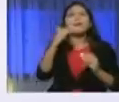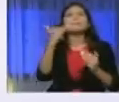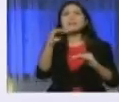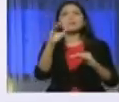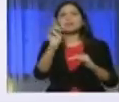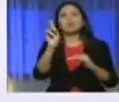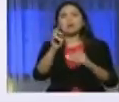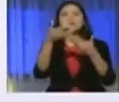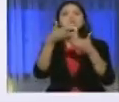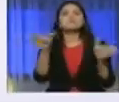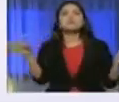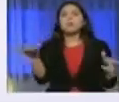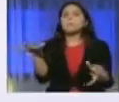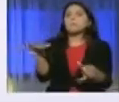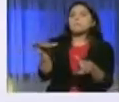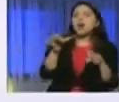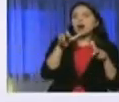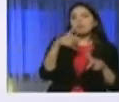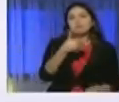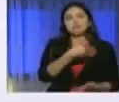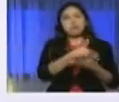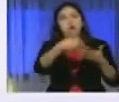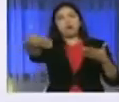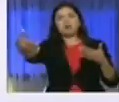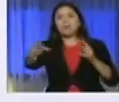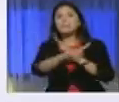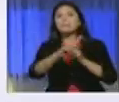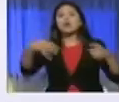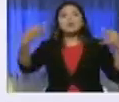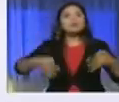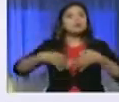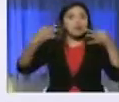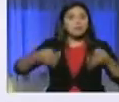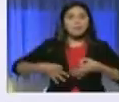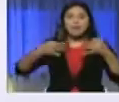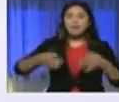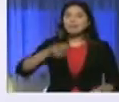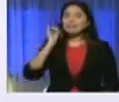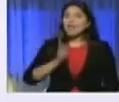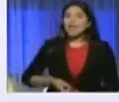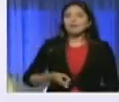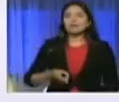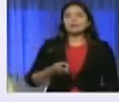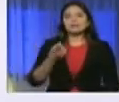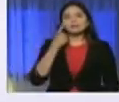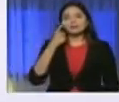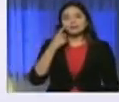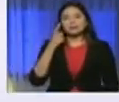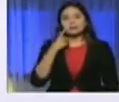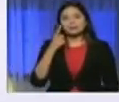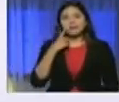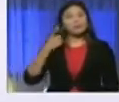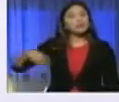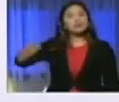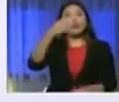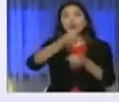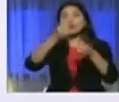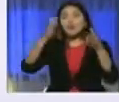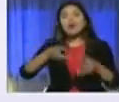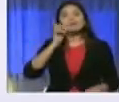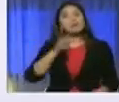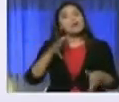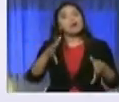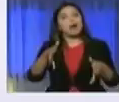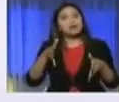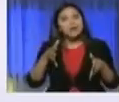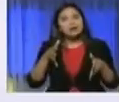multimillonarias. Ah, pero siempre tienen que tener el falso paradigma de que los trabajadores tienen que ganar